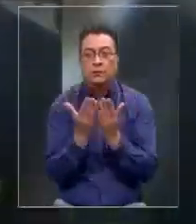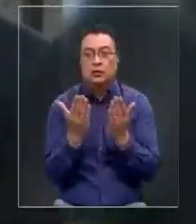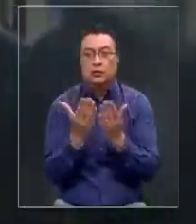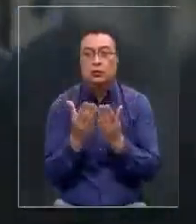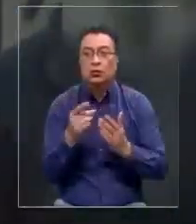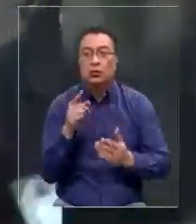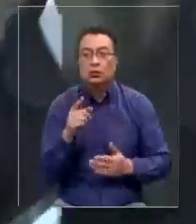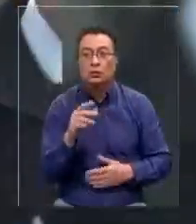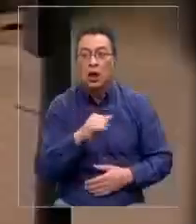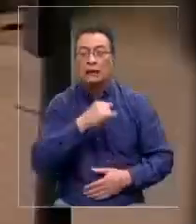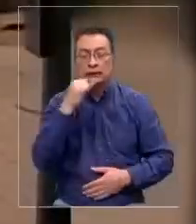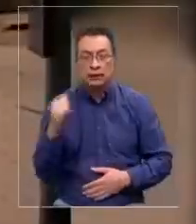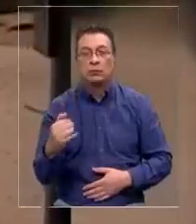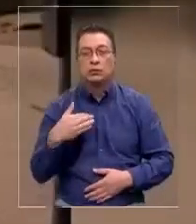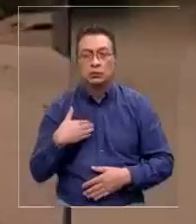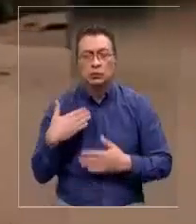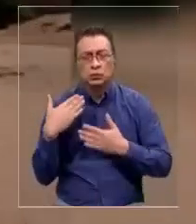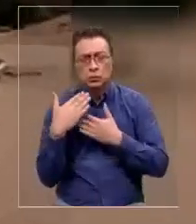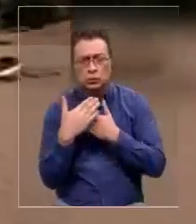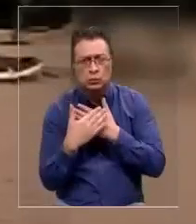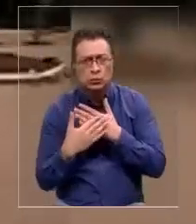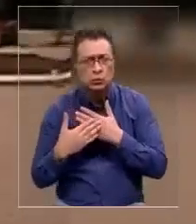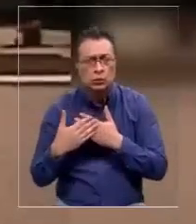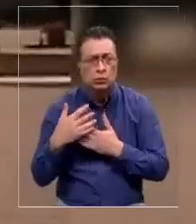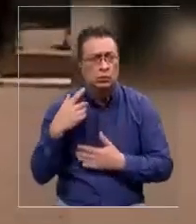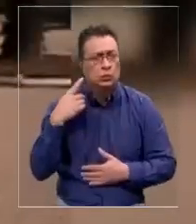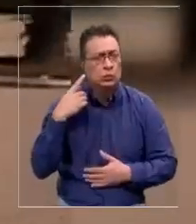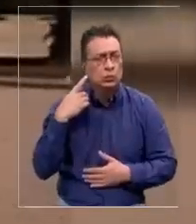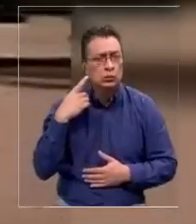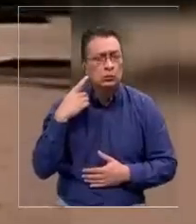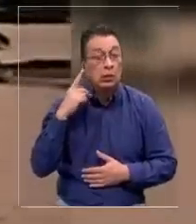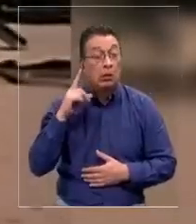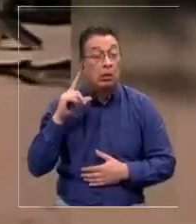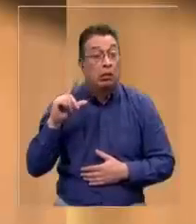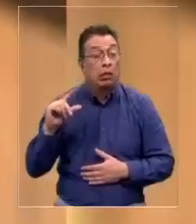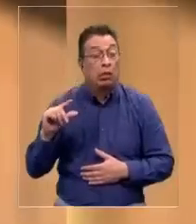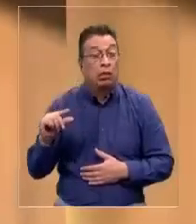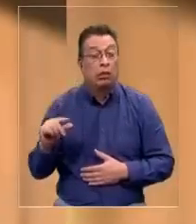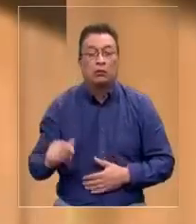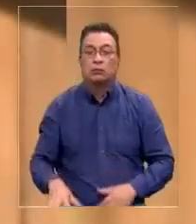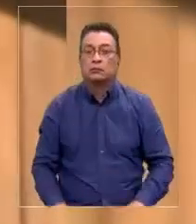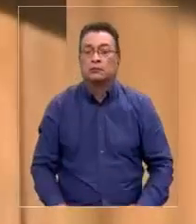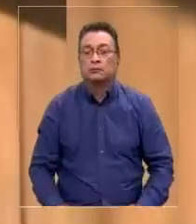agreda siempre, es el que vive los